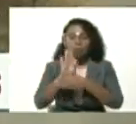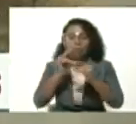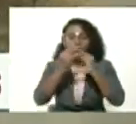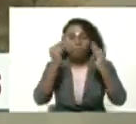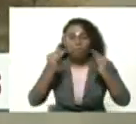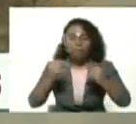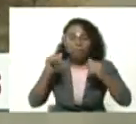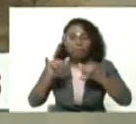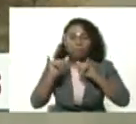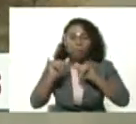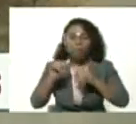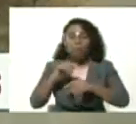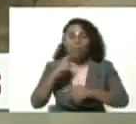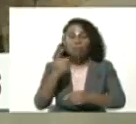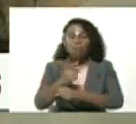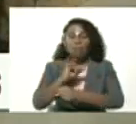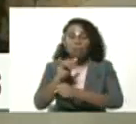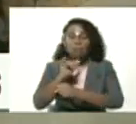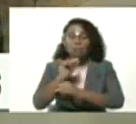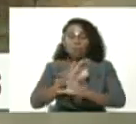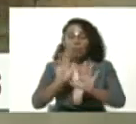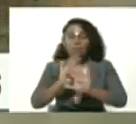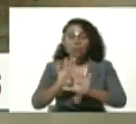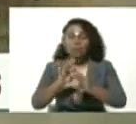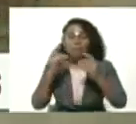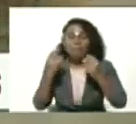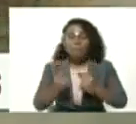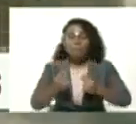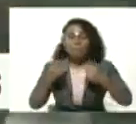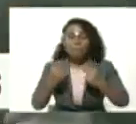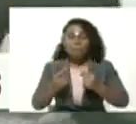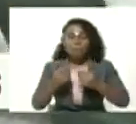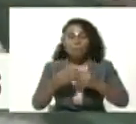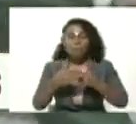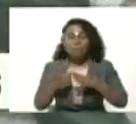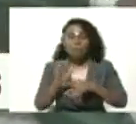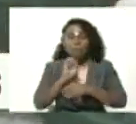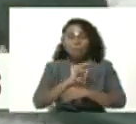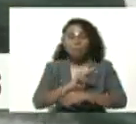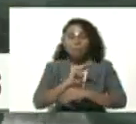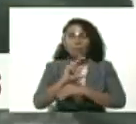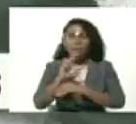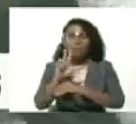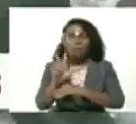Tovar, y debo informarle que ya estamos activando con 23